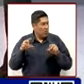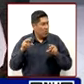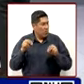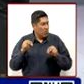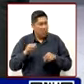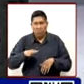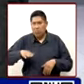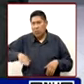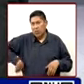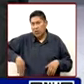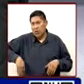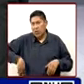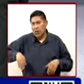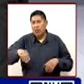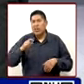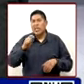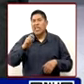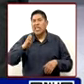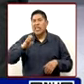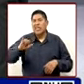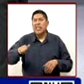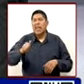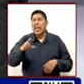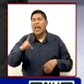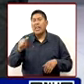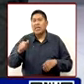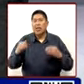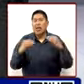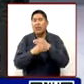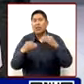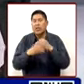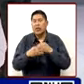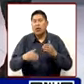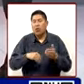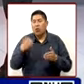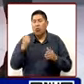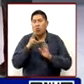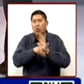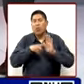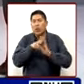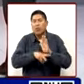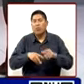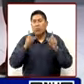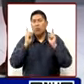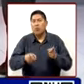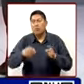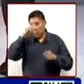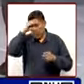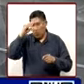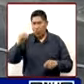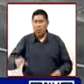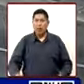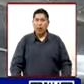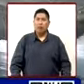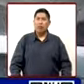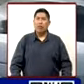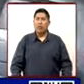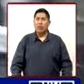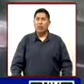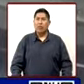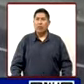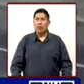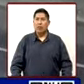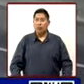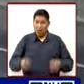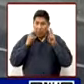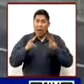Sí. Tejada Sorzano, ya lo sabe. A ver, vamos con el siguiente video, por favor, porque vamos a ver a este mismo hombre. A este